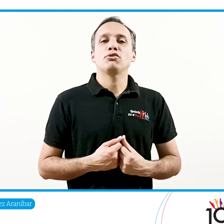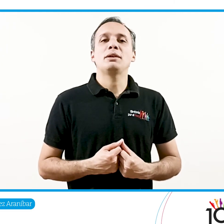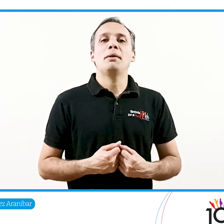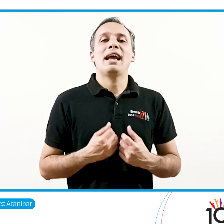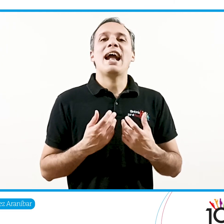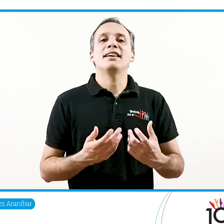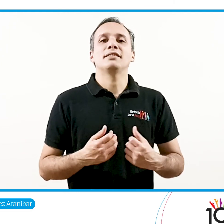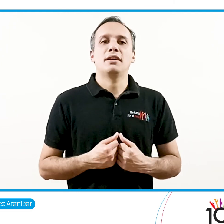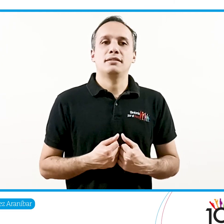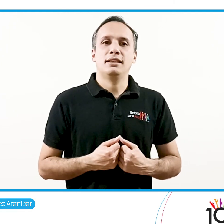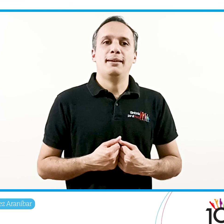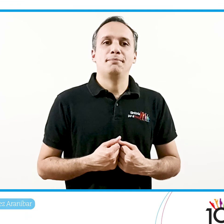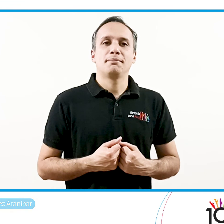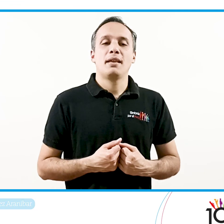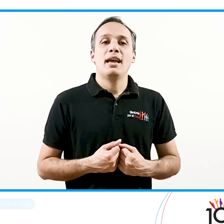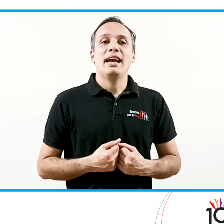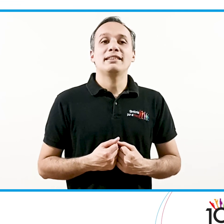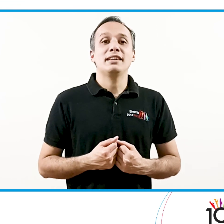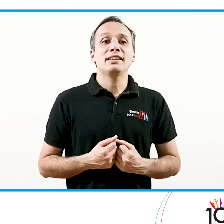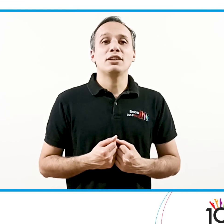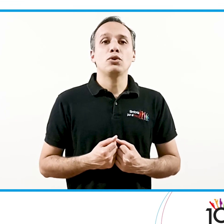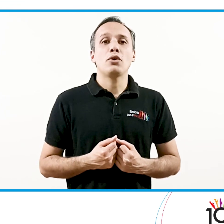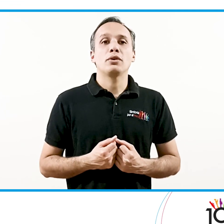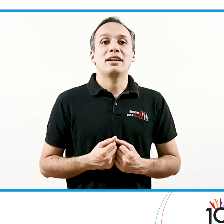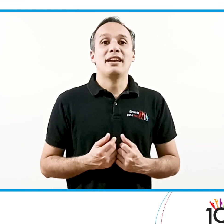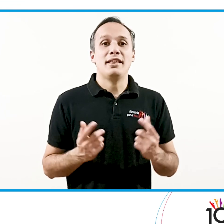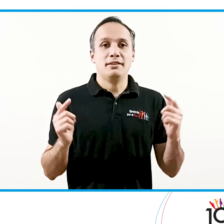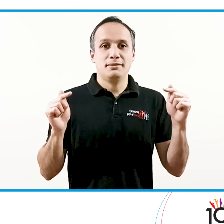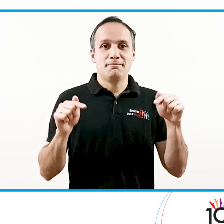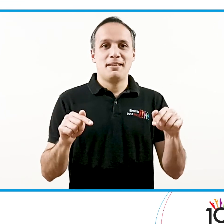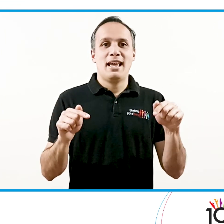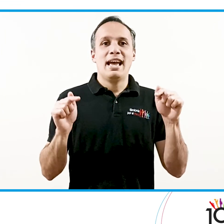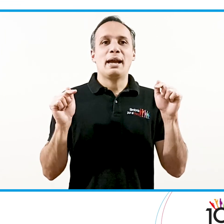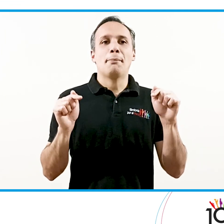hacer posible este recital. Estén atentos a nuestras